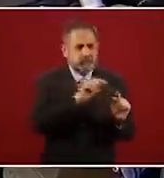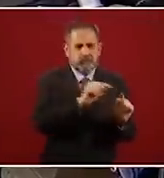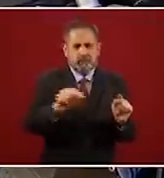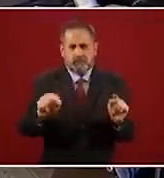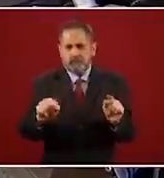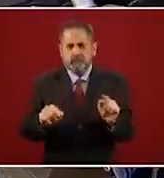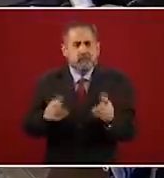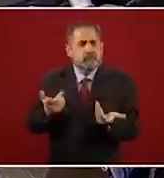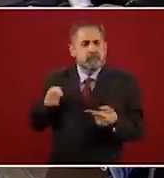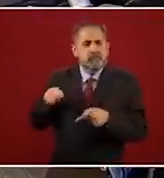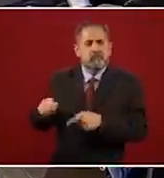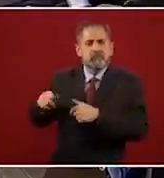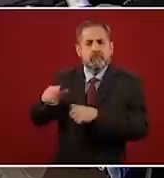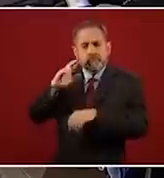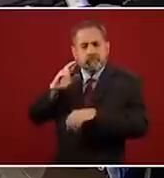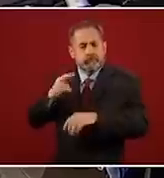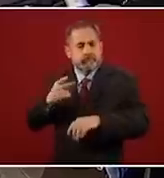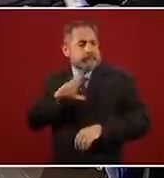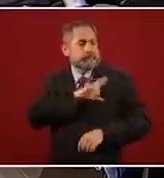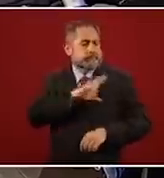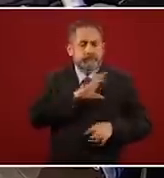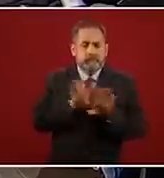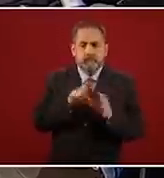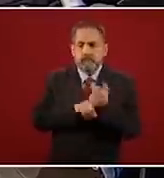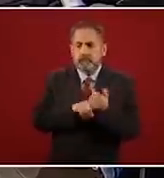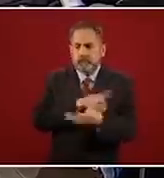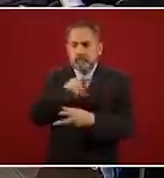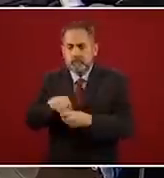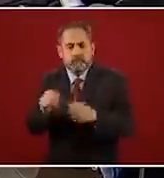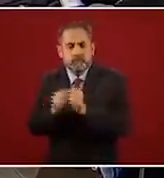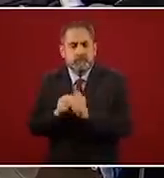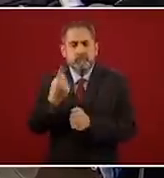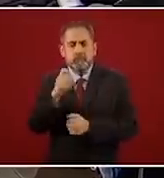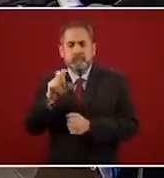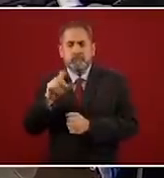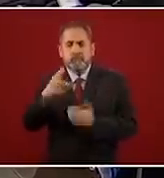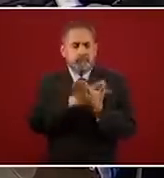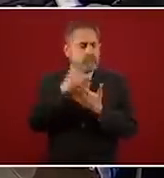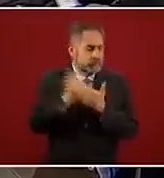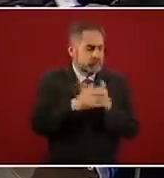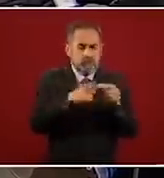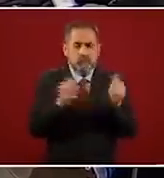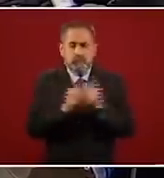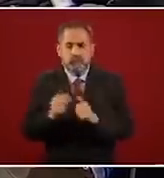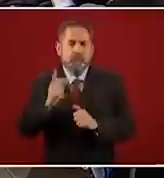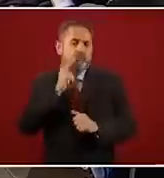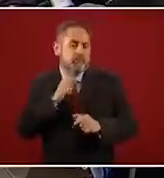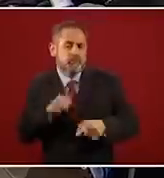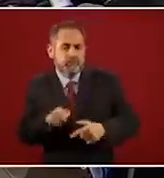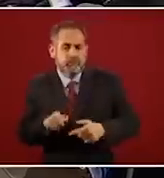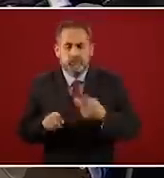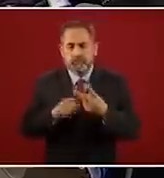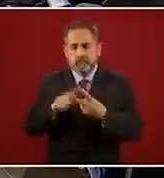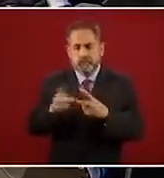va a ser el papel de la inversión privada en esos 137 proyectos que incluyen petrolíferos, por un lado? Y para